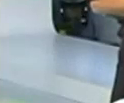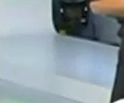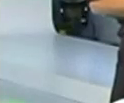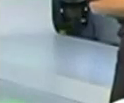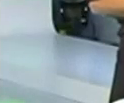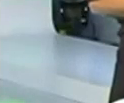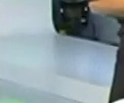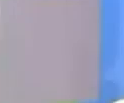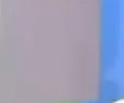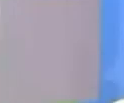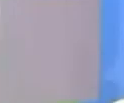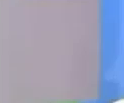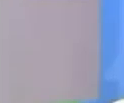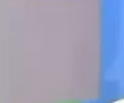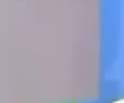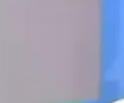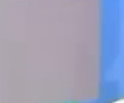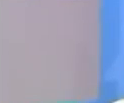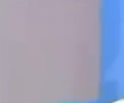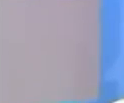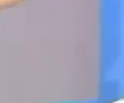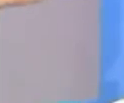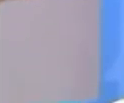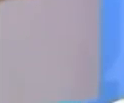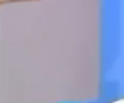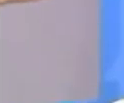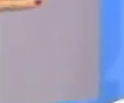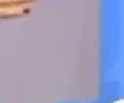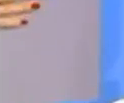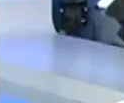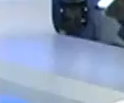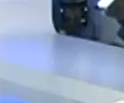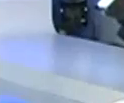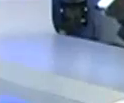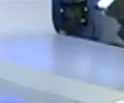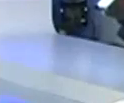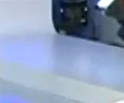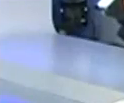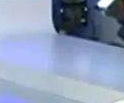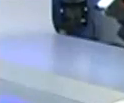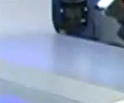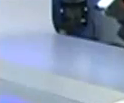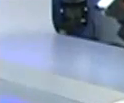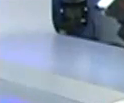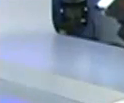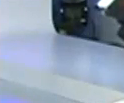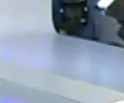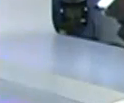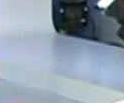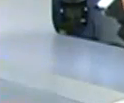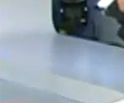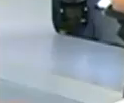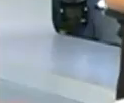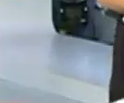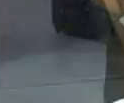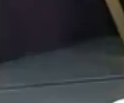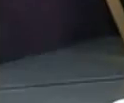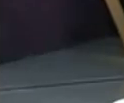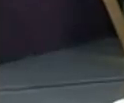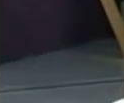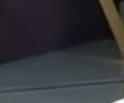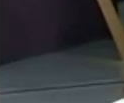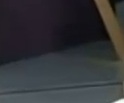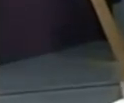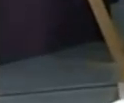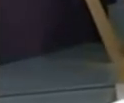son jubilados. También eso puede pasar. Echa la ley, echa la trampa, ¿no? A ver, Daniel, sácame de esta, por favor. Hay que empezar por casa. Eso está mal, no. Hay